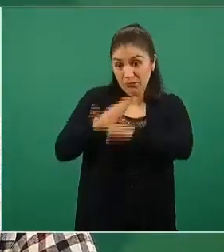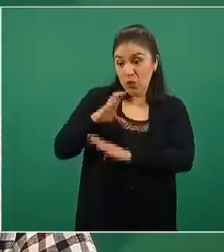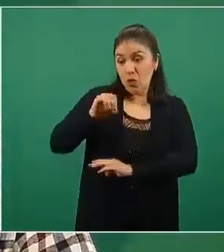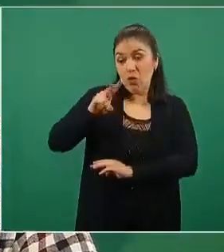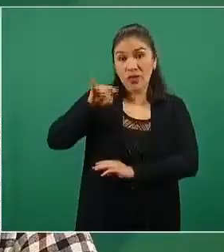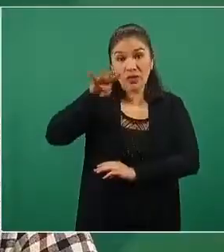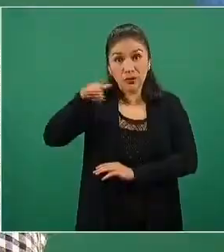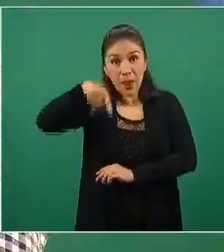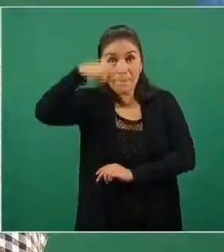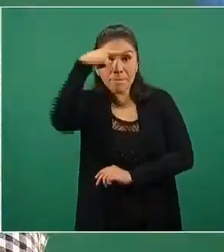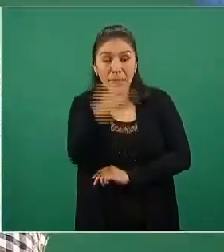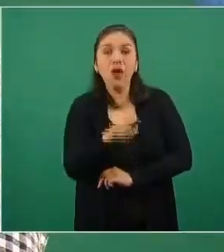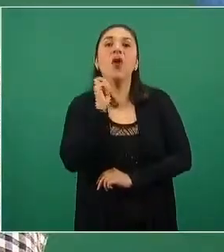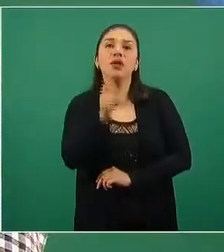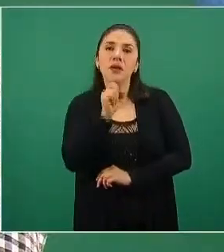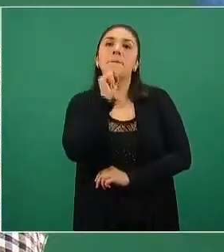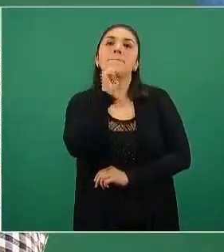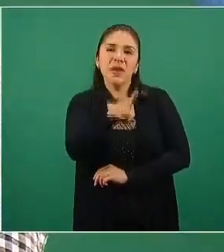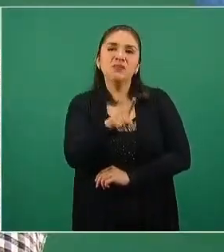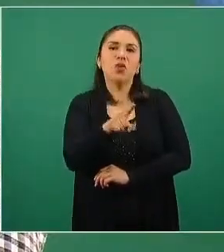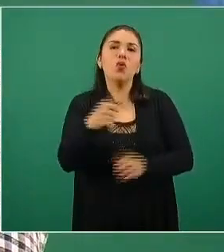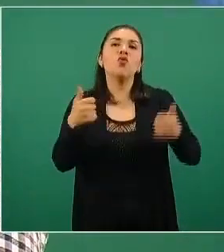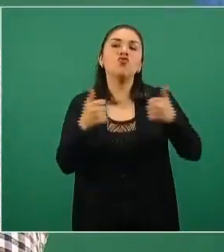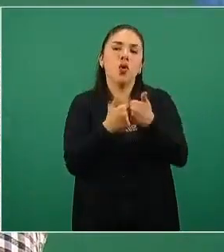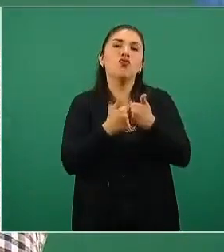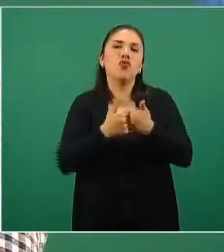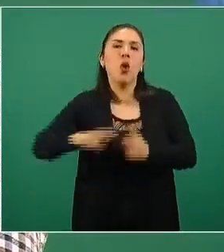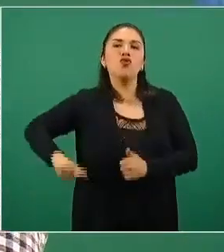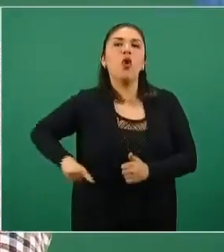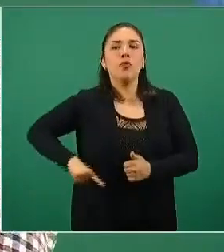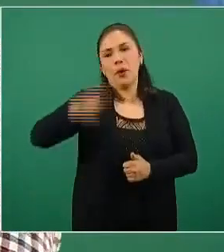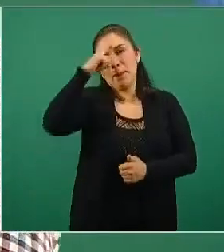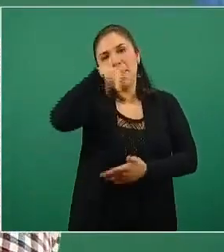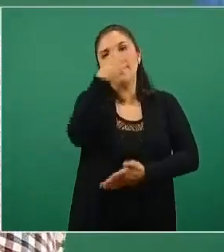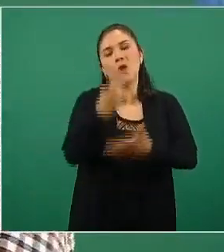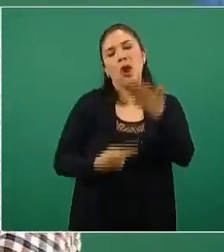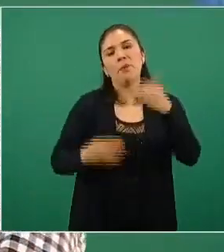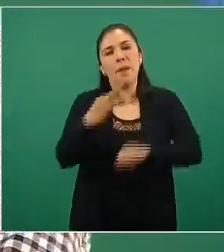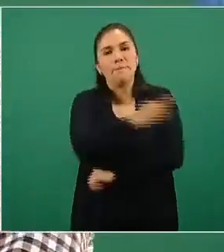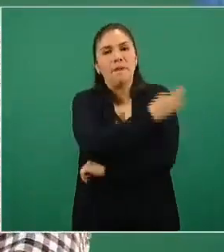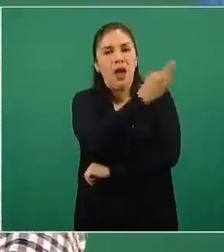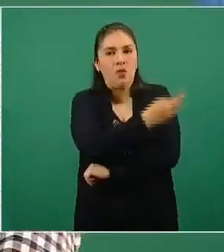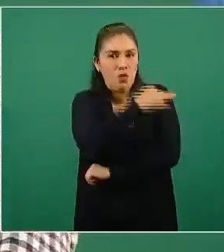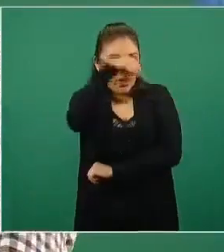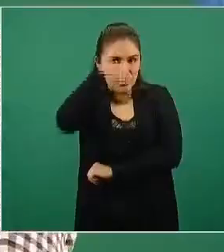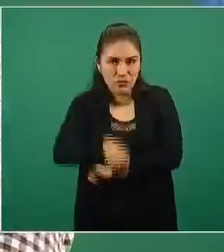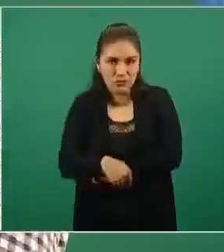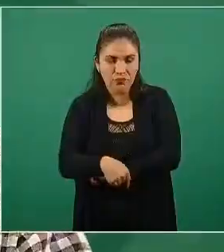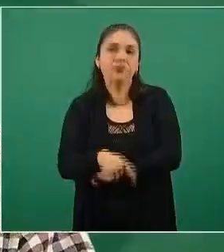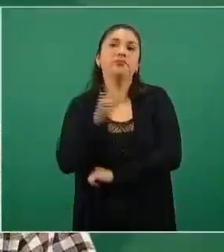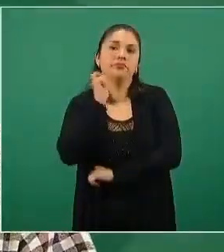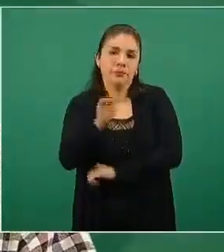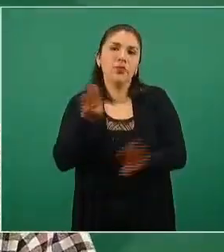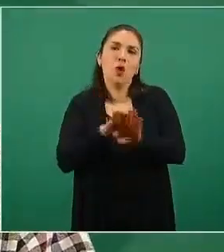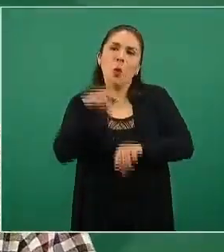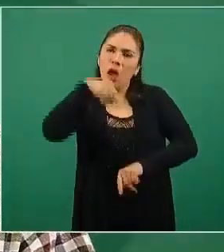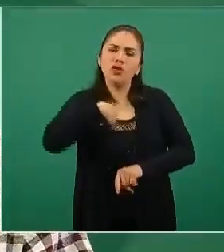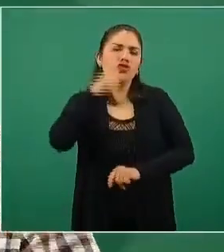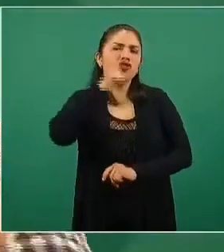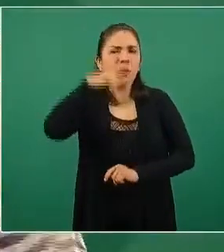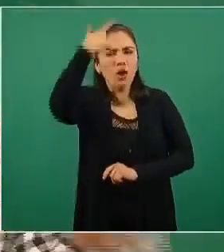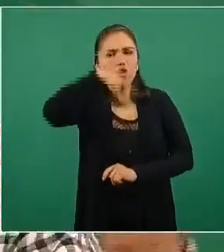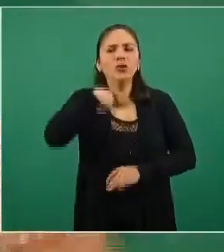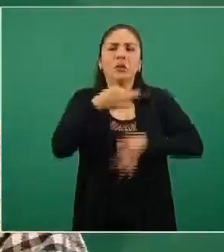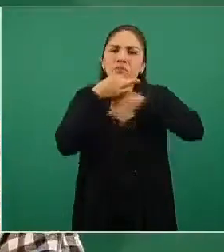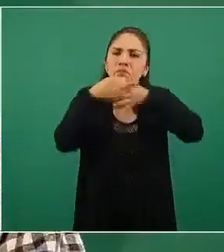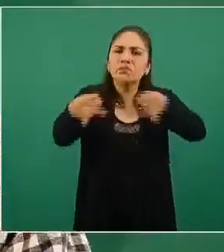pone en México es la que corresponde al programa de vacunación del Gobierno de México y es el que comentamos aquí todas las